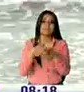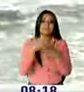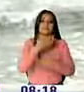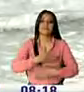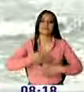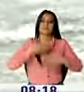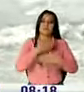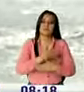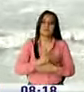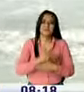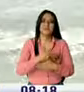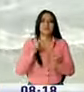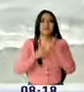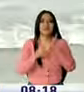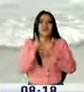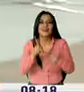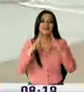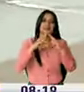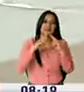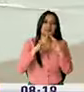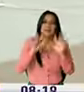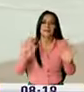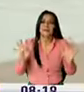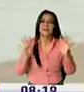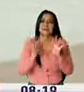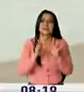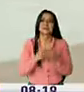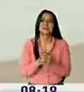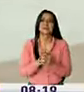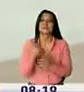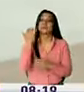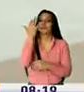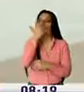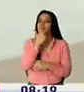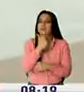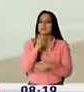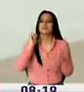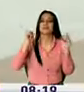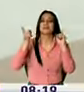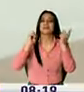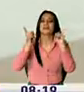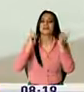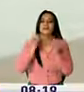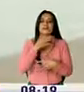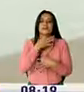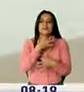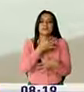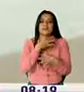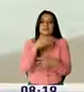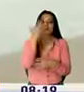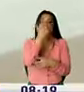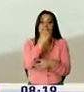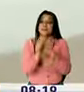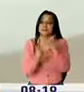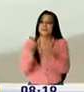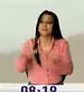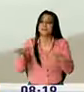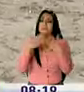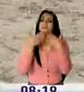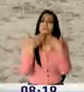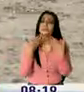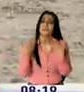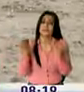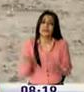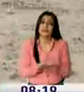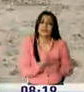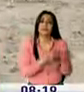la playa y a conocer más. Es muy agradable Atacames y un hermoso y las personas también son muy amables. Lo más